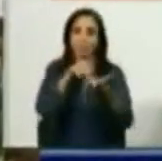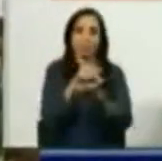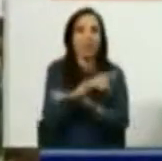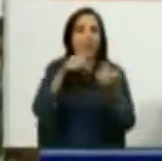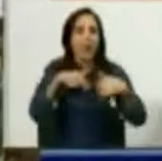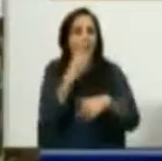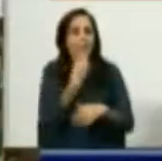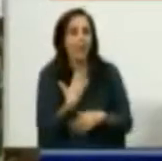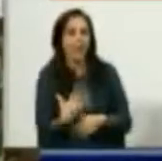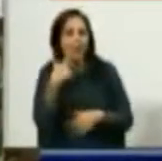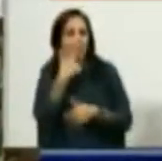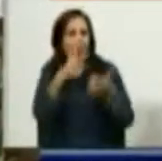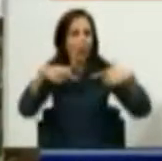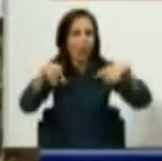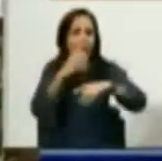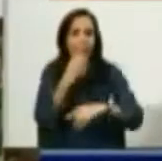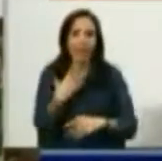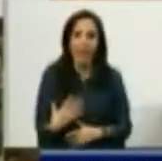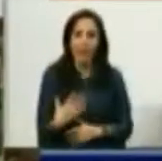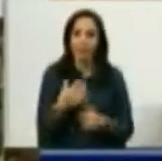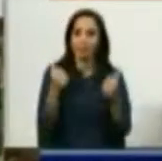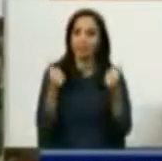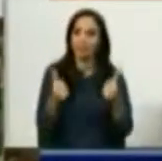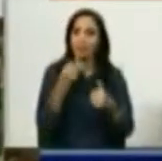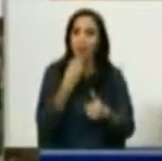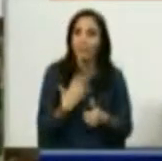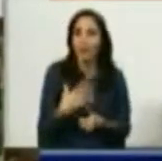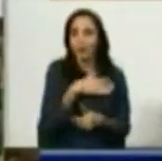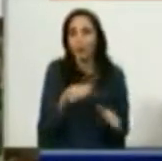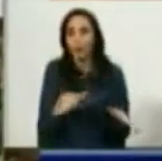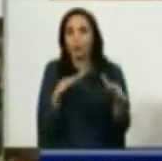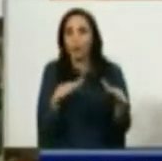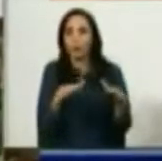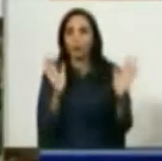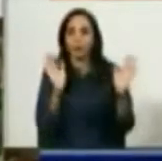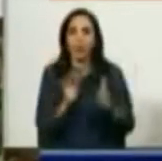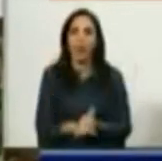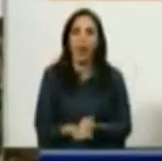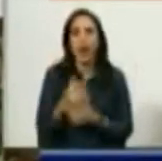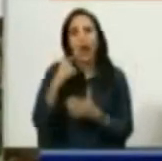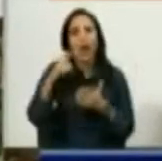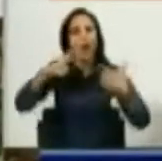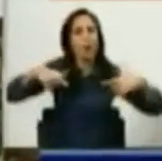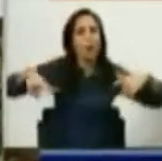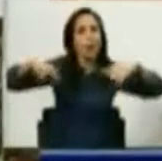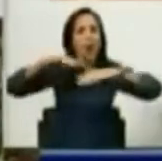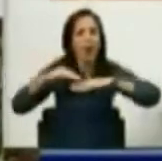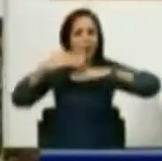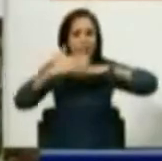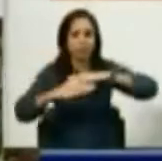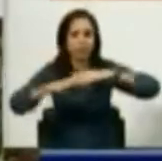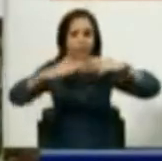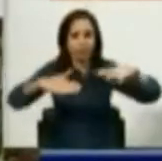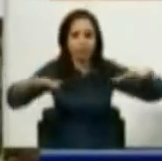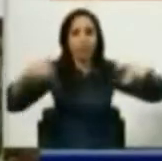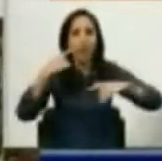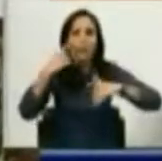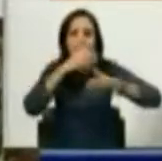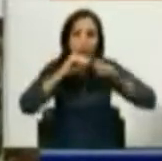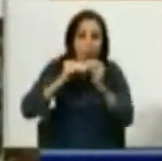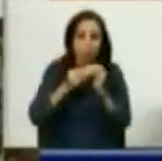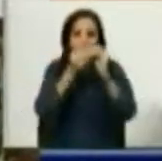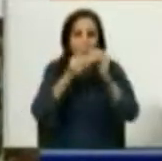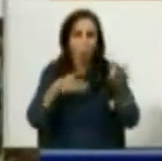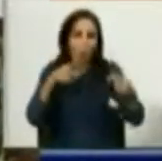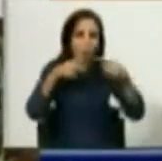obra hermosísima hermosísima una cosa extraordinaria la cinta costera en su primera fase inaugurada